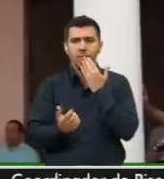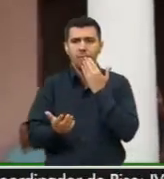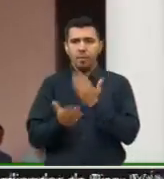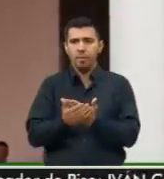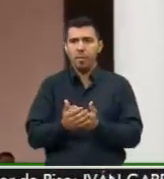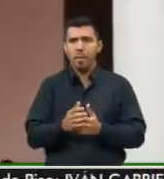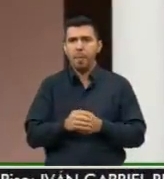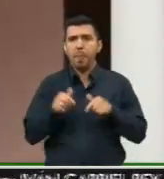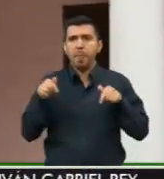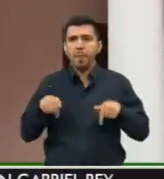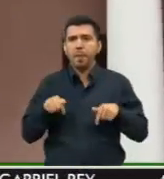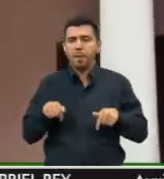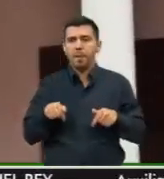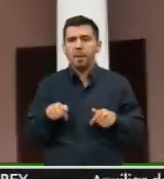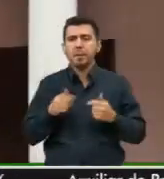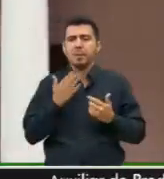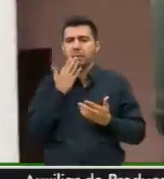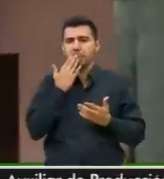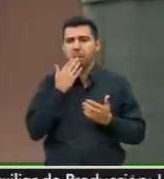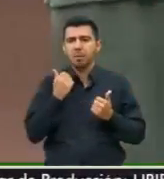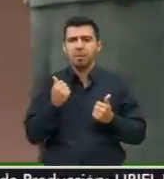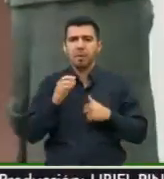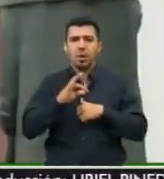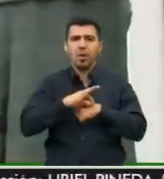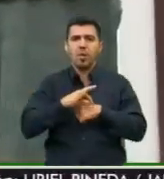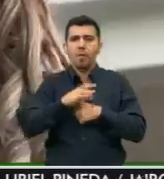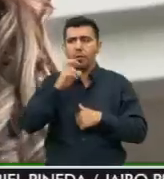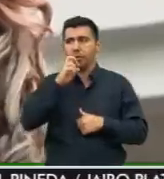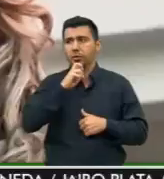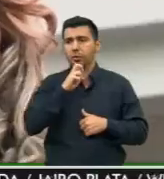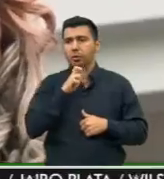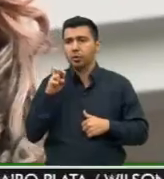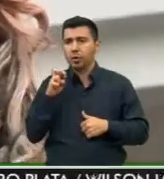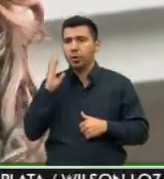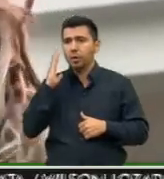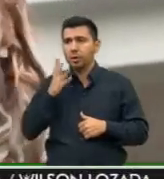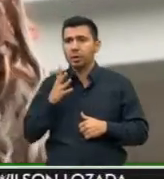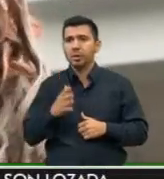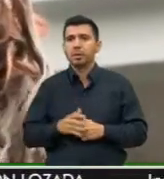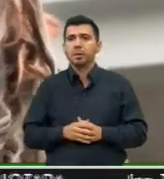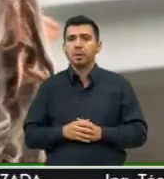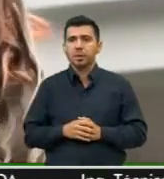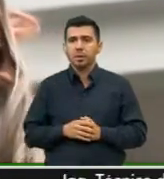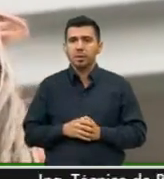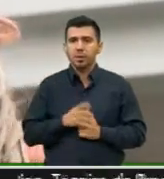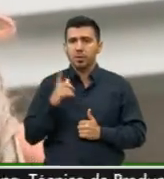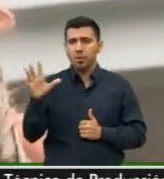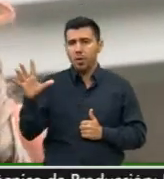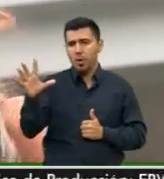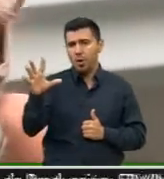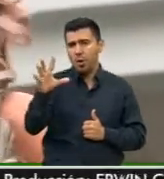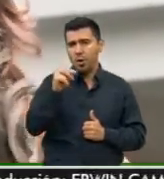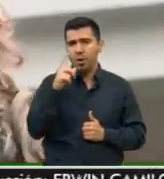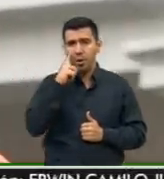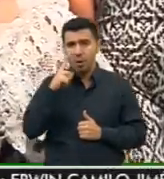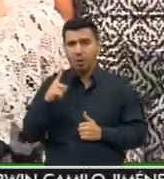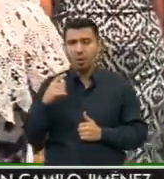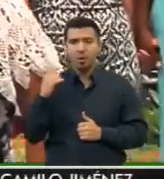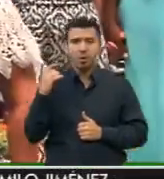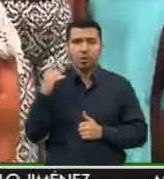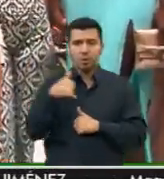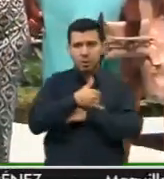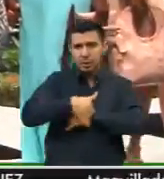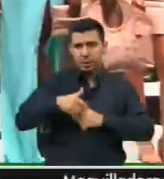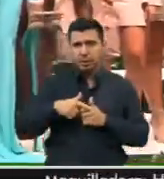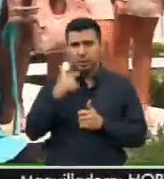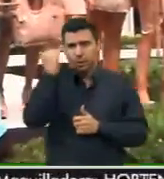aquí se benefician las fundaciones nortesantandereana darle también agradecimiento a todos los diseñadores que también se han hecho